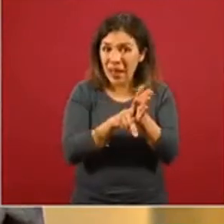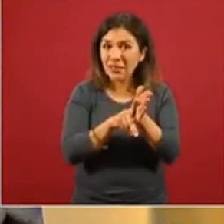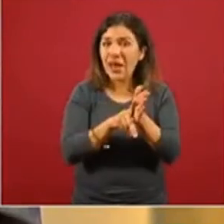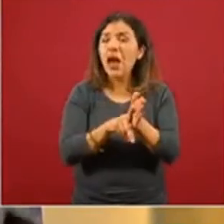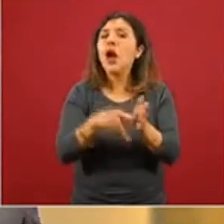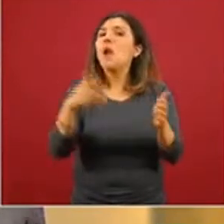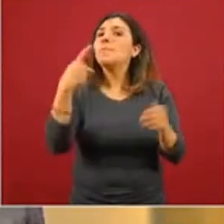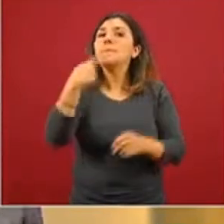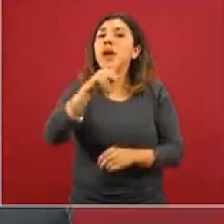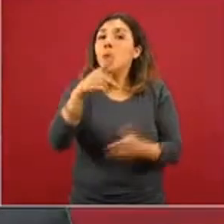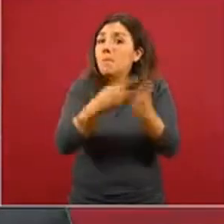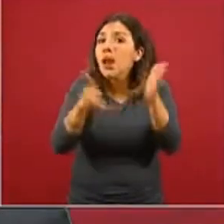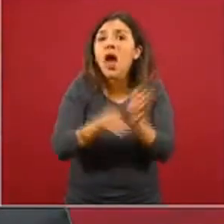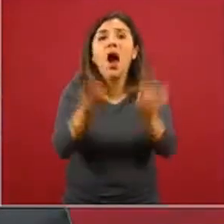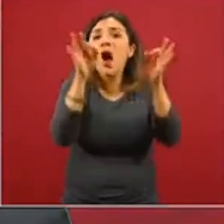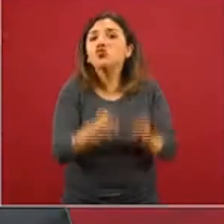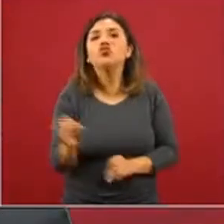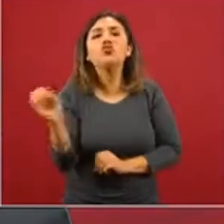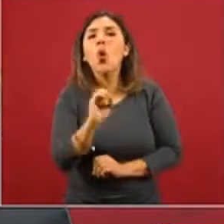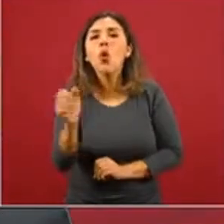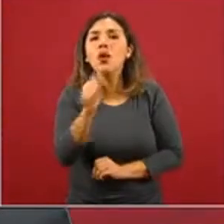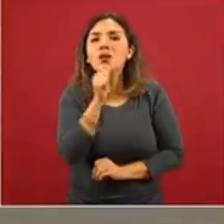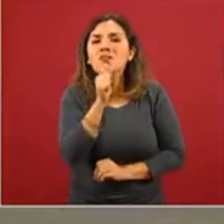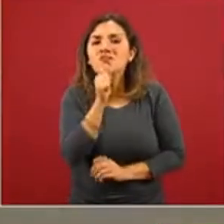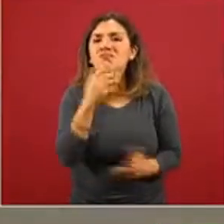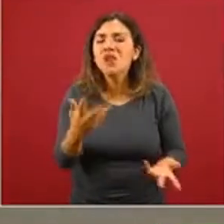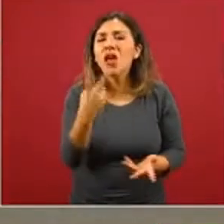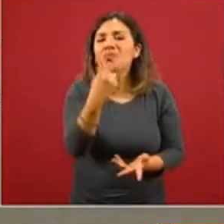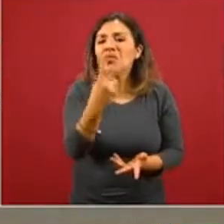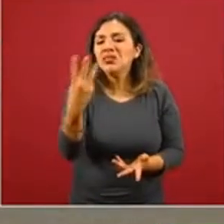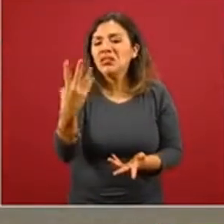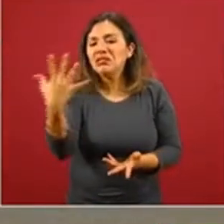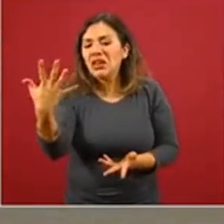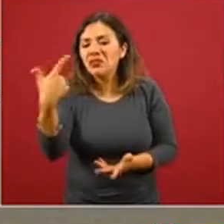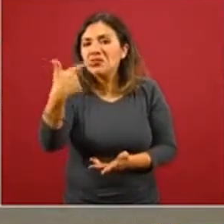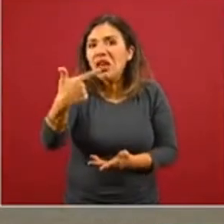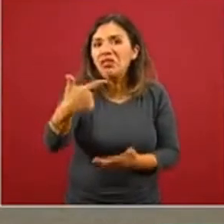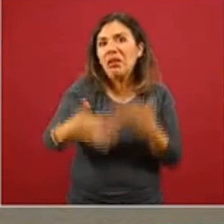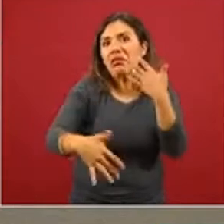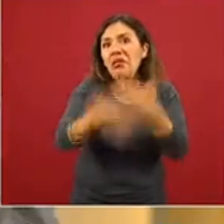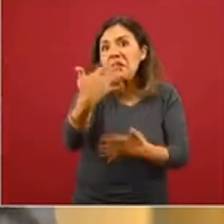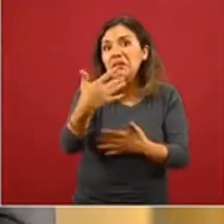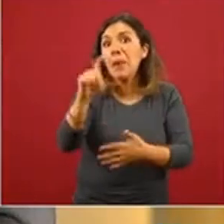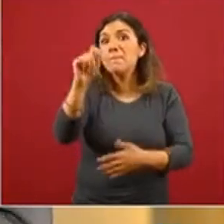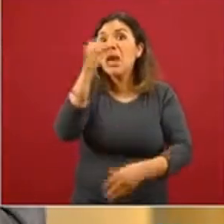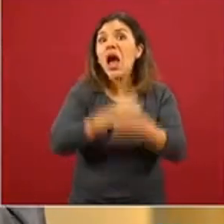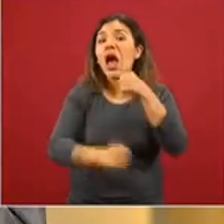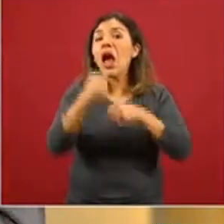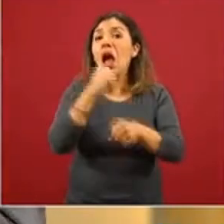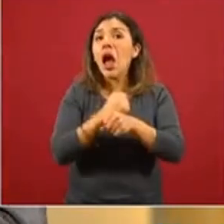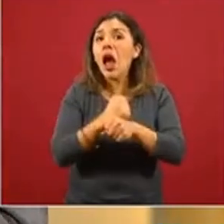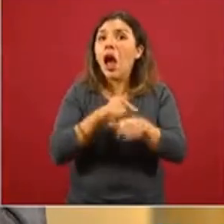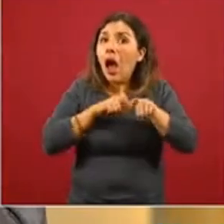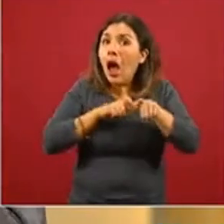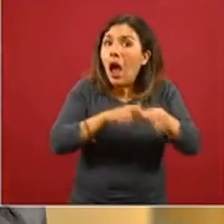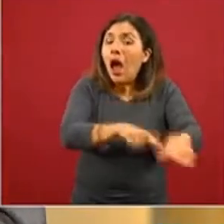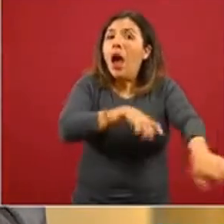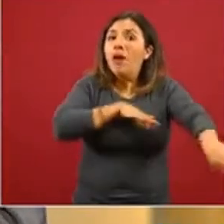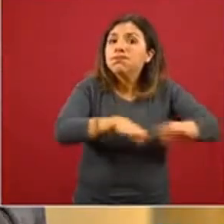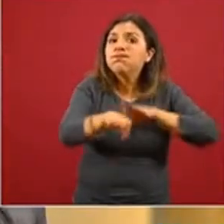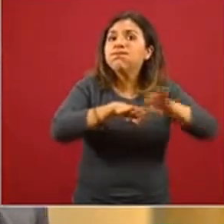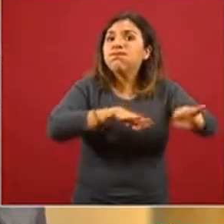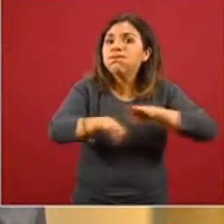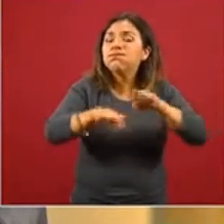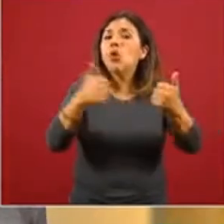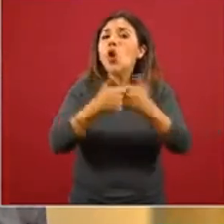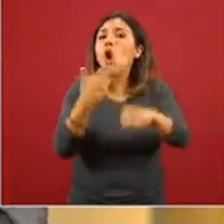tienen una plaza que no es plaza, y que por 2, 3, 5, 7, 15 o hasta 20 años han estado